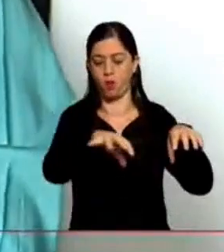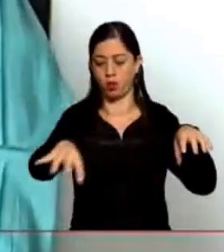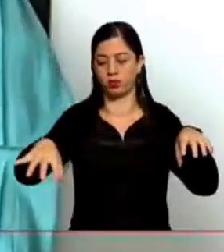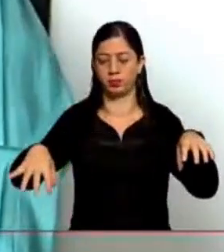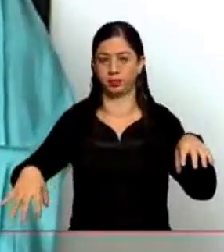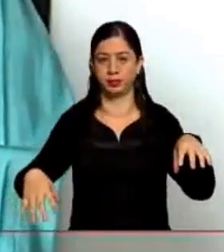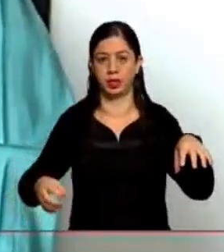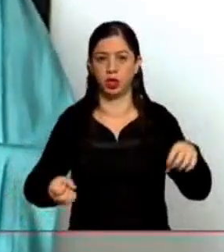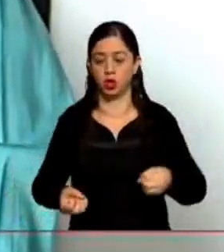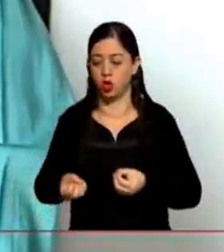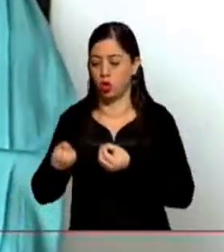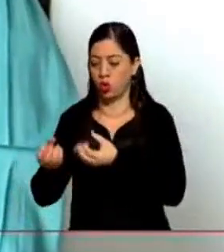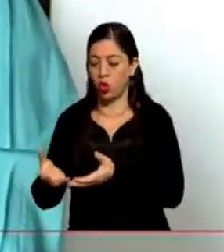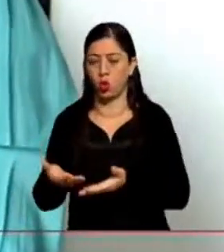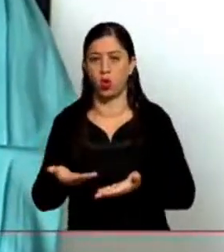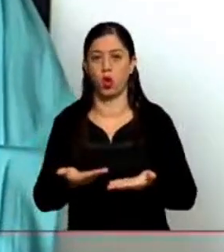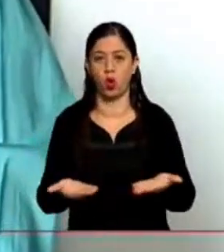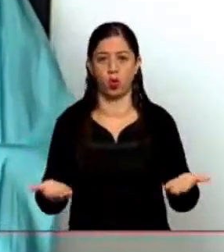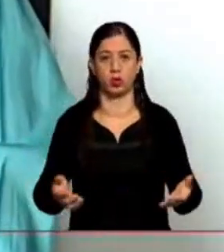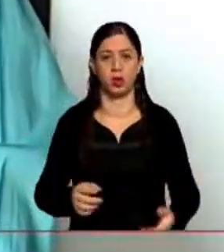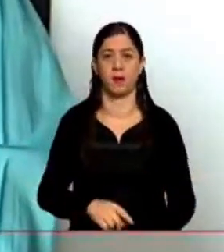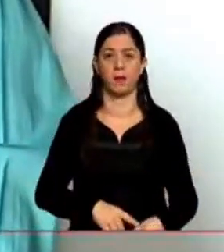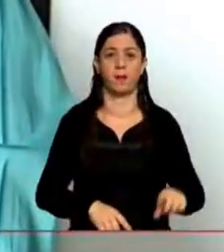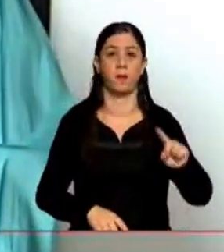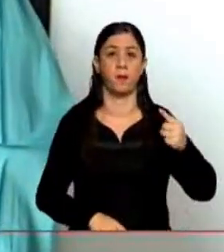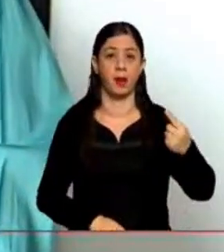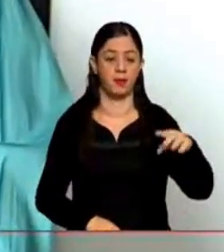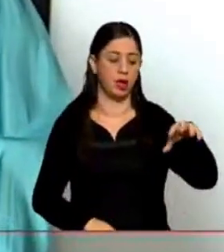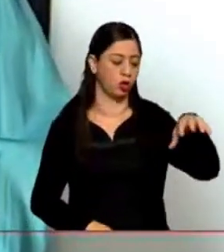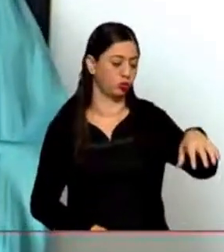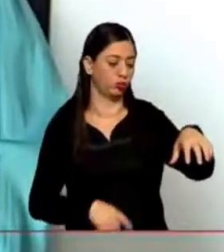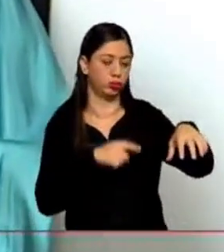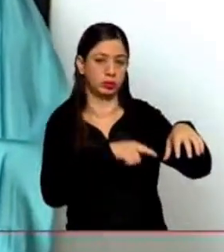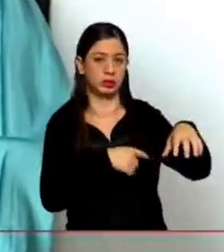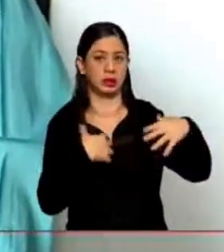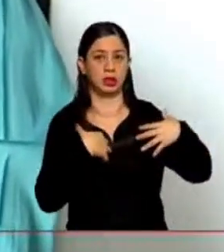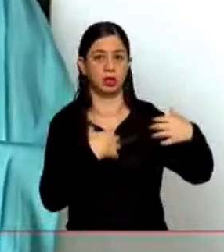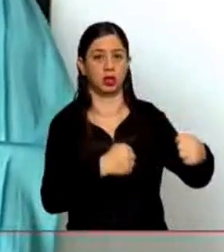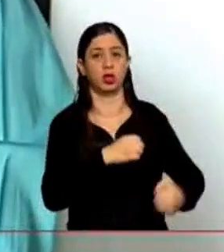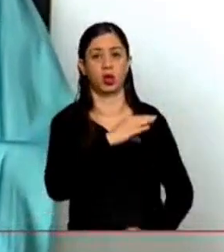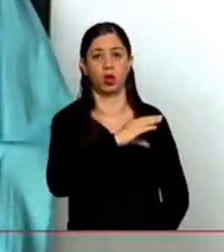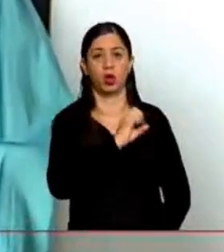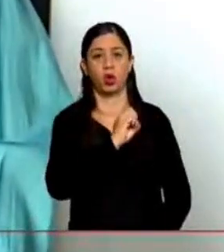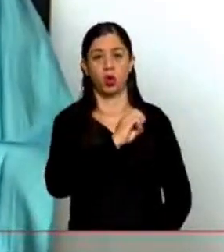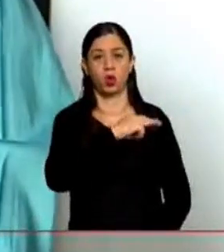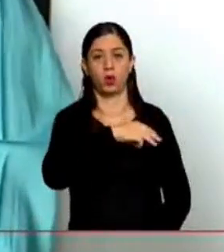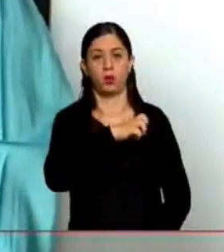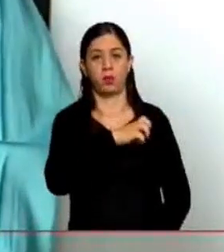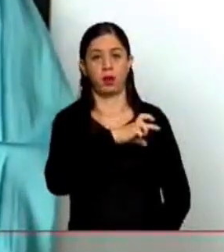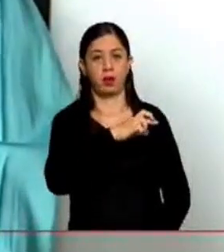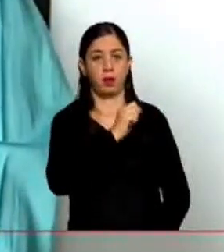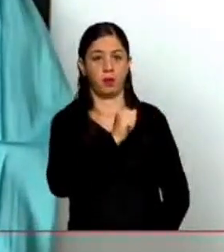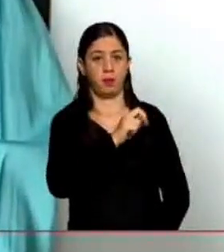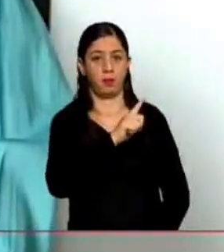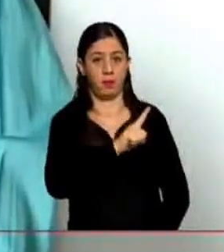donde el primero va a estar allí en Comepal, que el doctor Ramiro